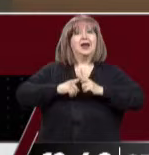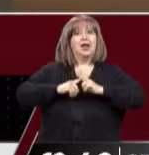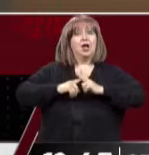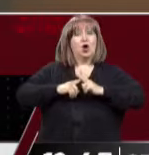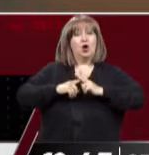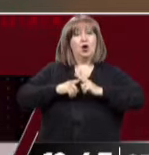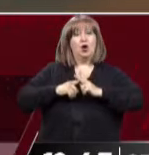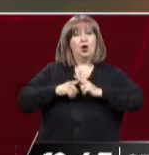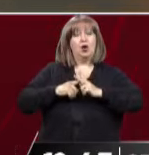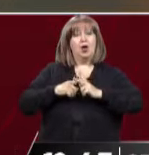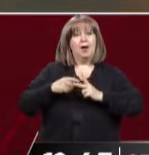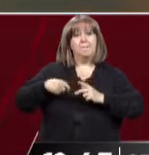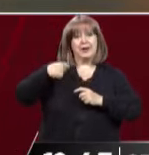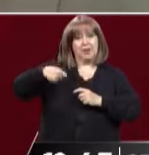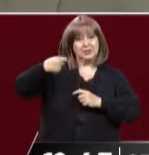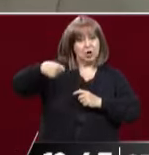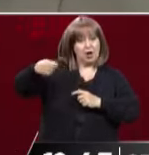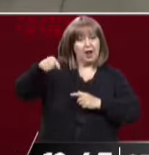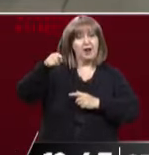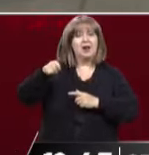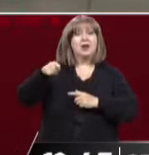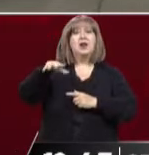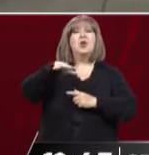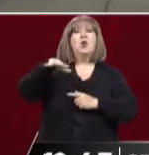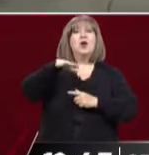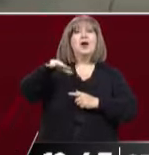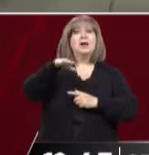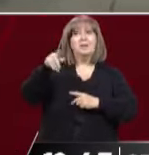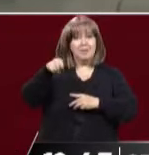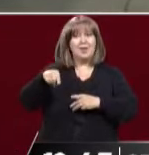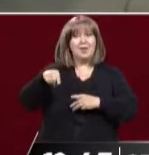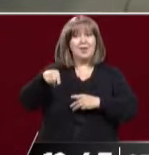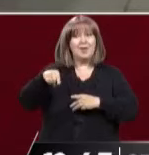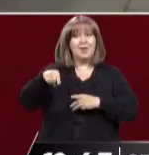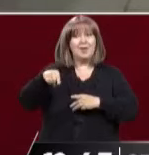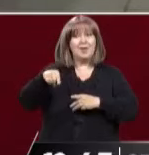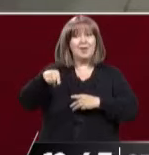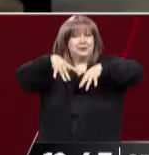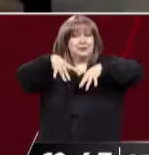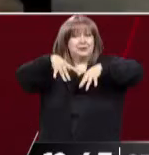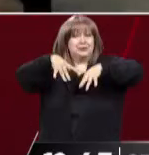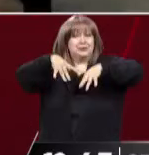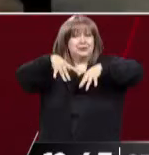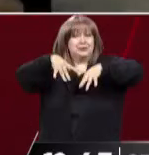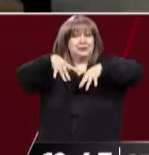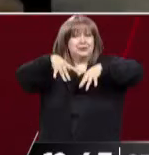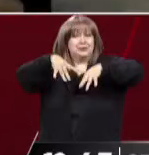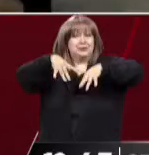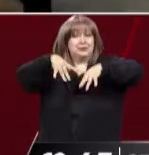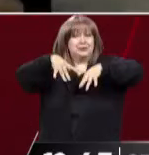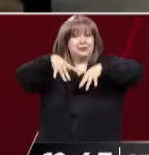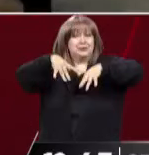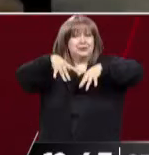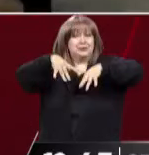técnico previsional que justamente el lugar a donde se dirigían esta mañana los manifestantes para que nos dé una respuesta a este